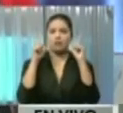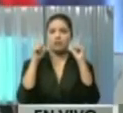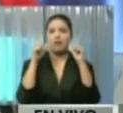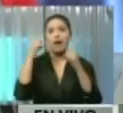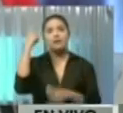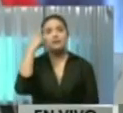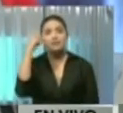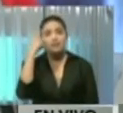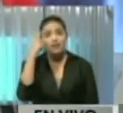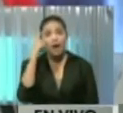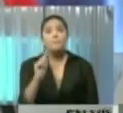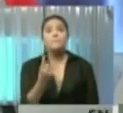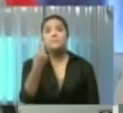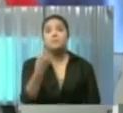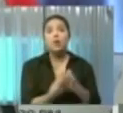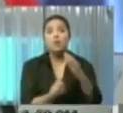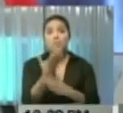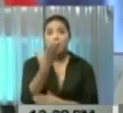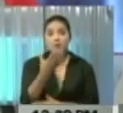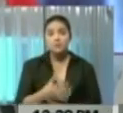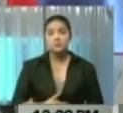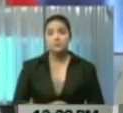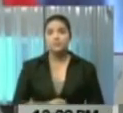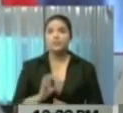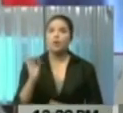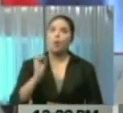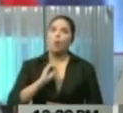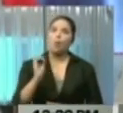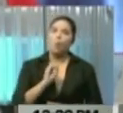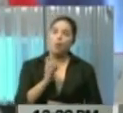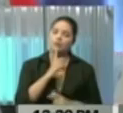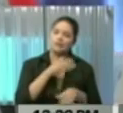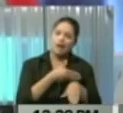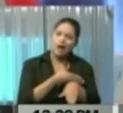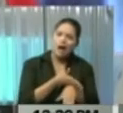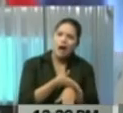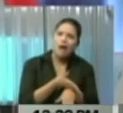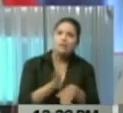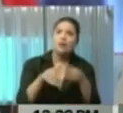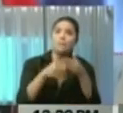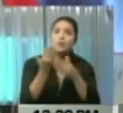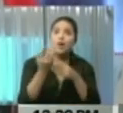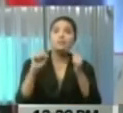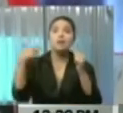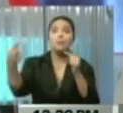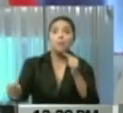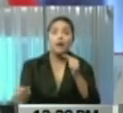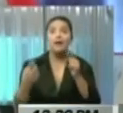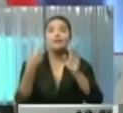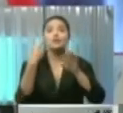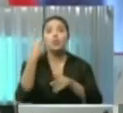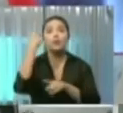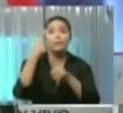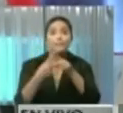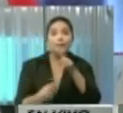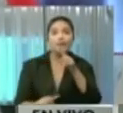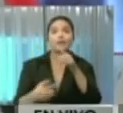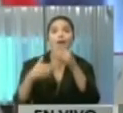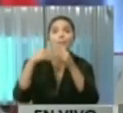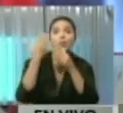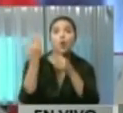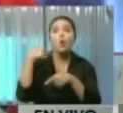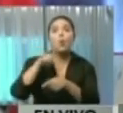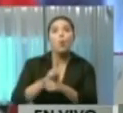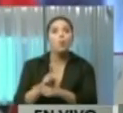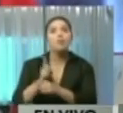día 1 de mayo, o bueno, si se acuesta muy tarde en la madrugada de ese día, después de las 2:30 de la madrugada, lo que